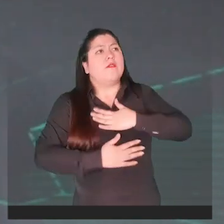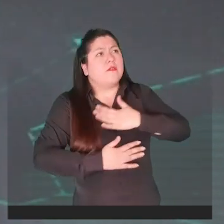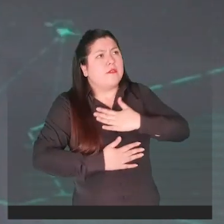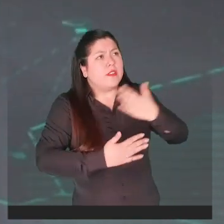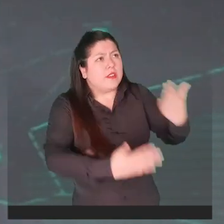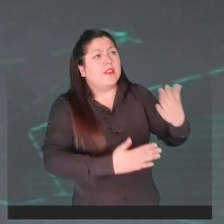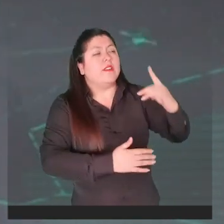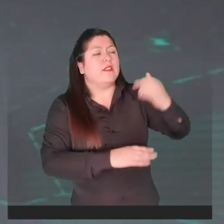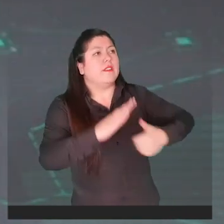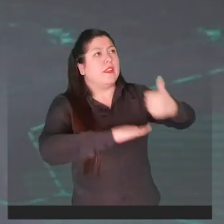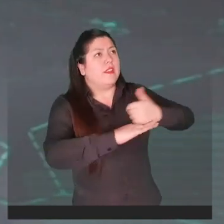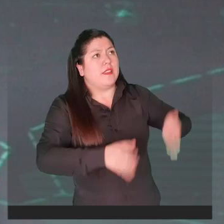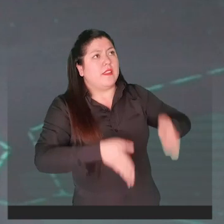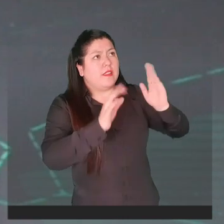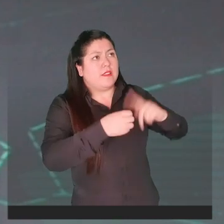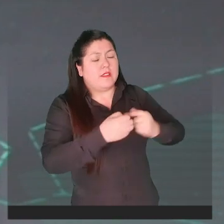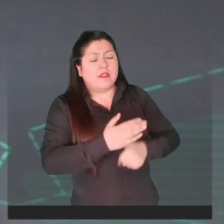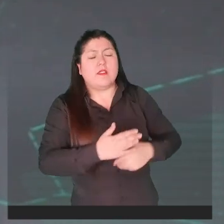registrador, felicitaciones a su equipo.